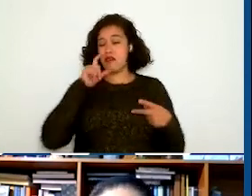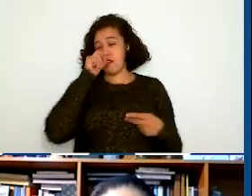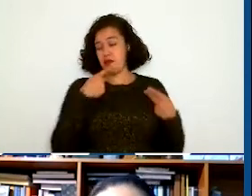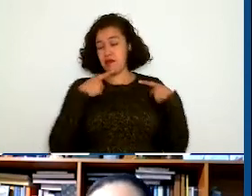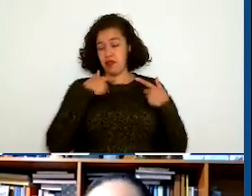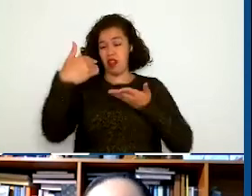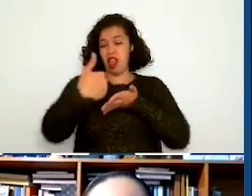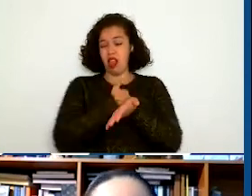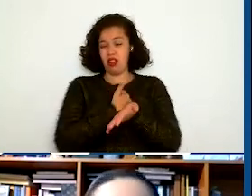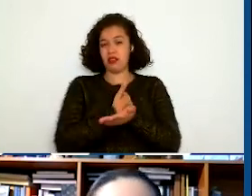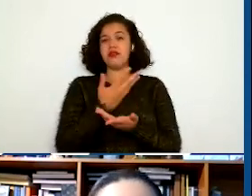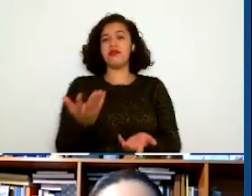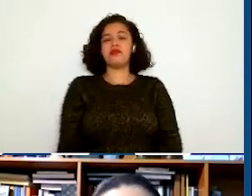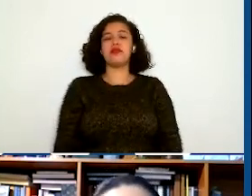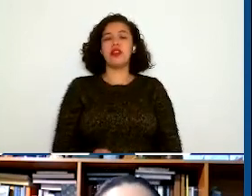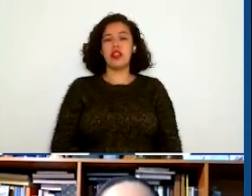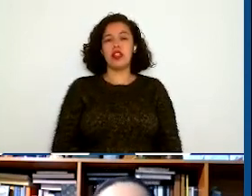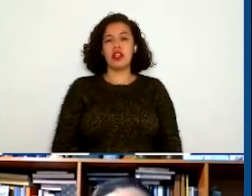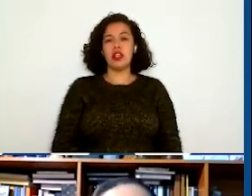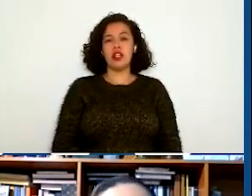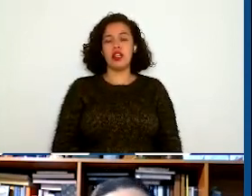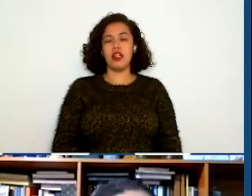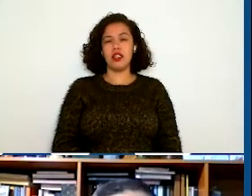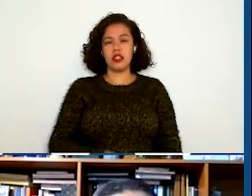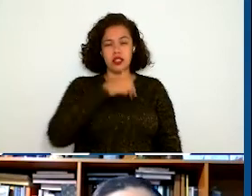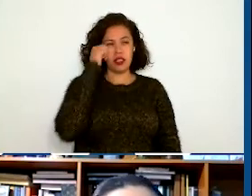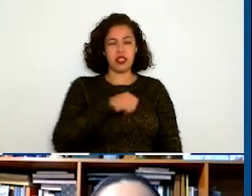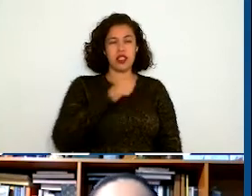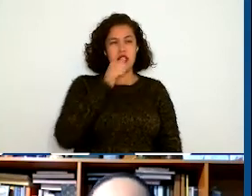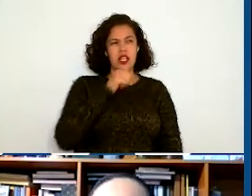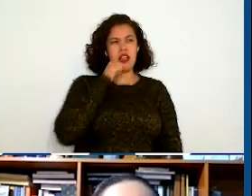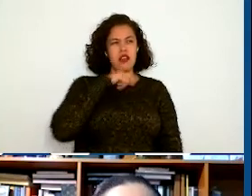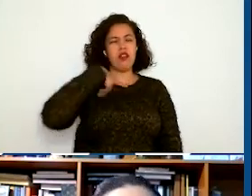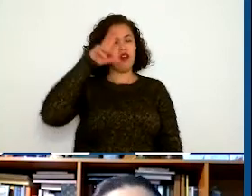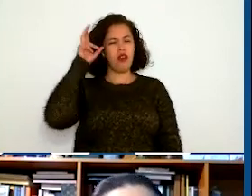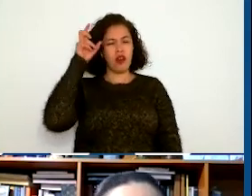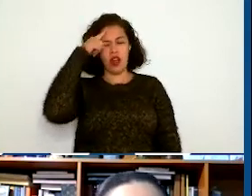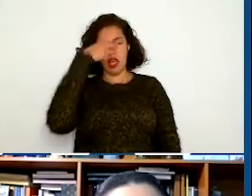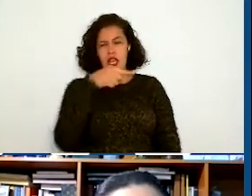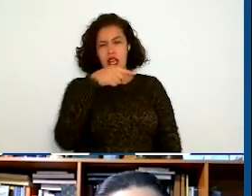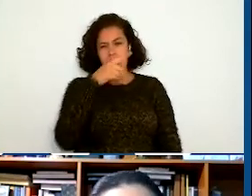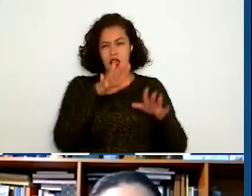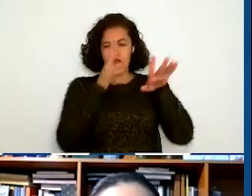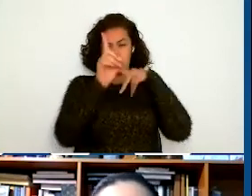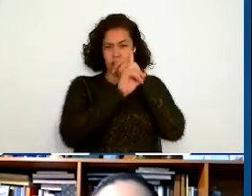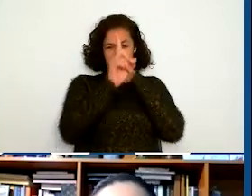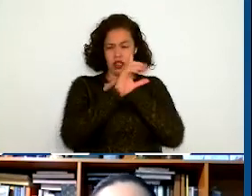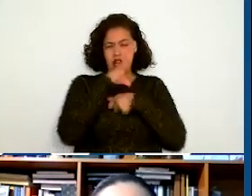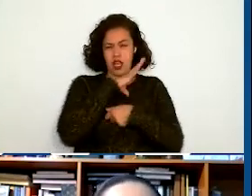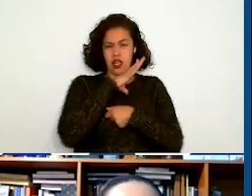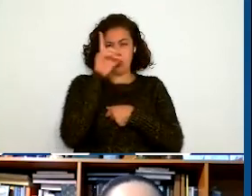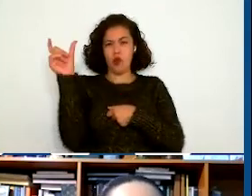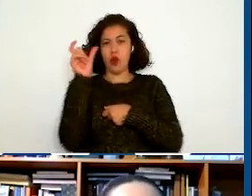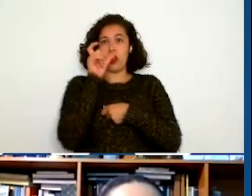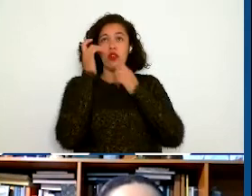Seguramente ustedes han escuchado este síndrome de burnout, ¿no? Eso es una de las implicaciones a veces o afectaciones cuando no